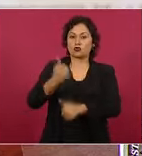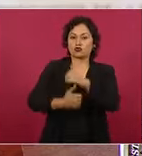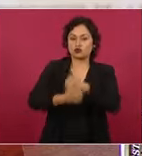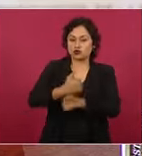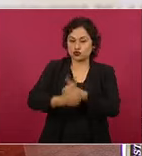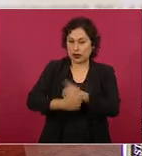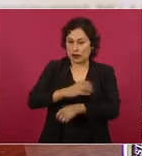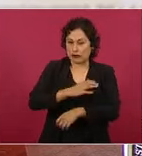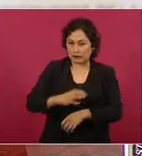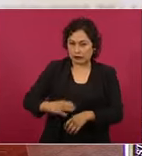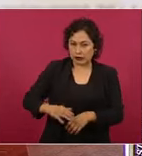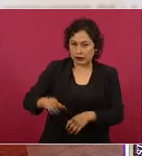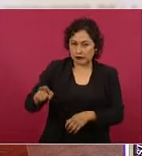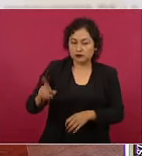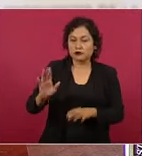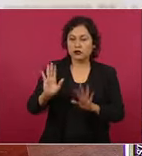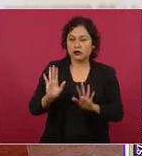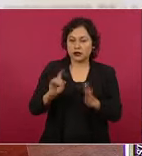excesiva,